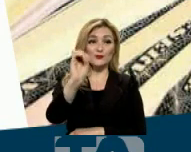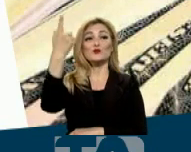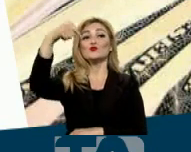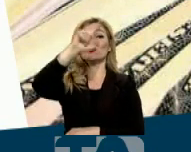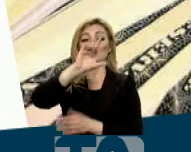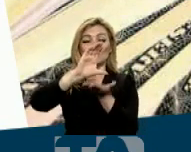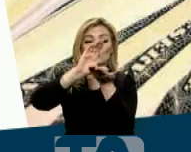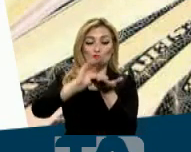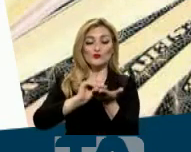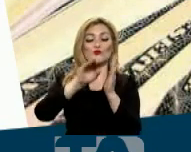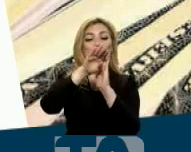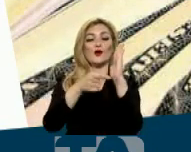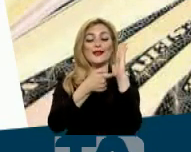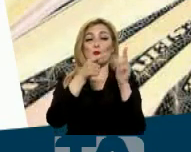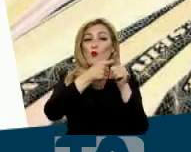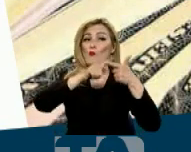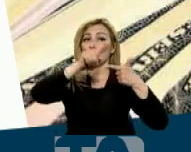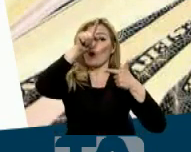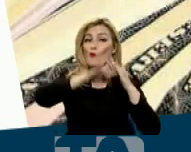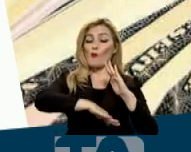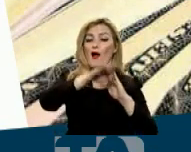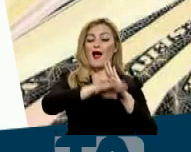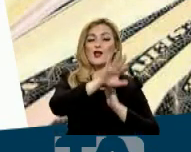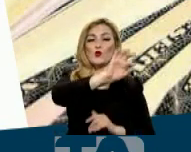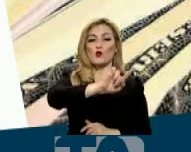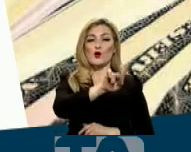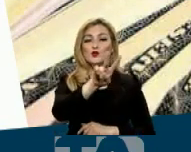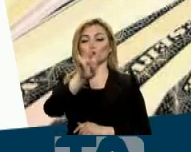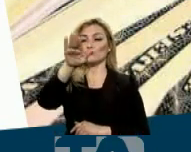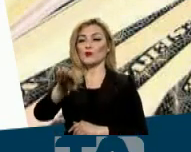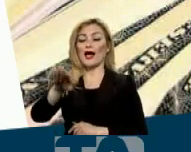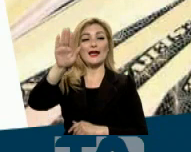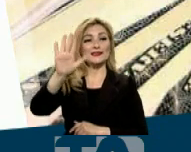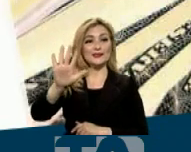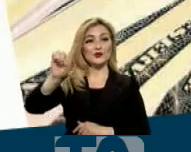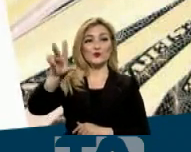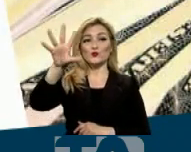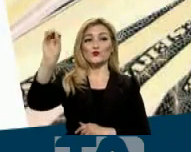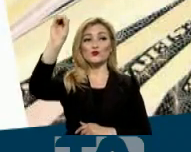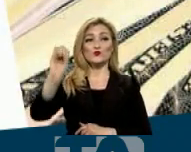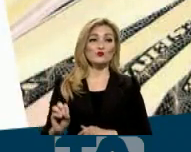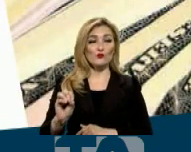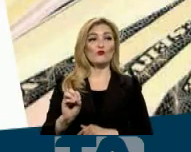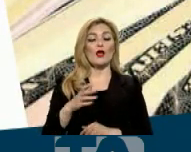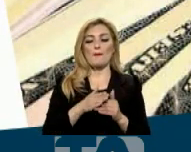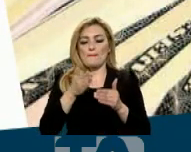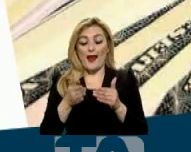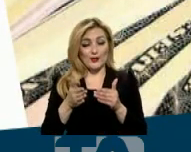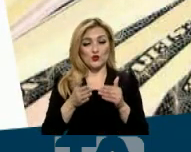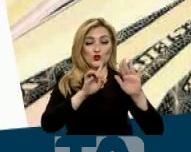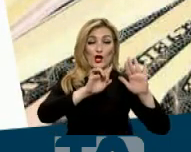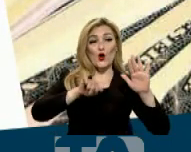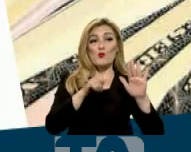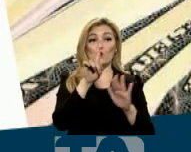la disminución de la tasa de interés promedio del 9,2 al 5,3%. Y la duplicación del plazo de